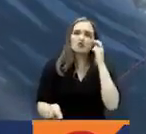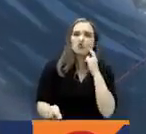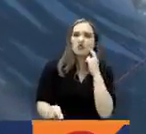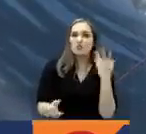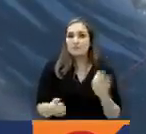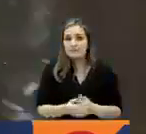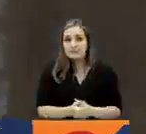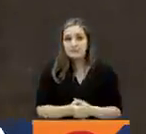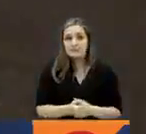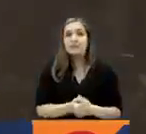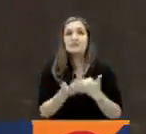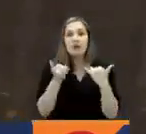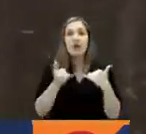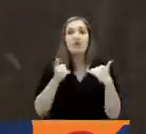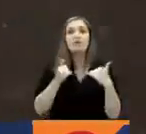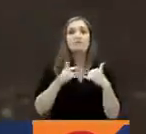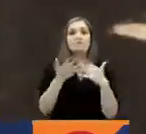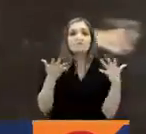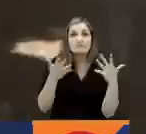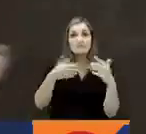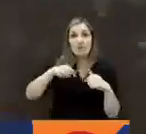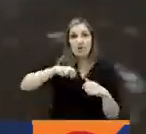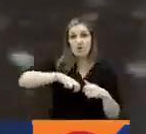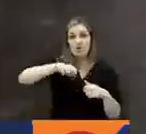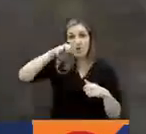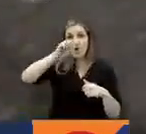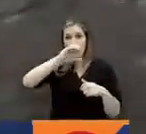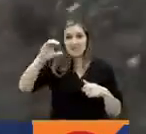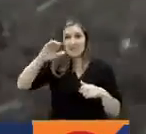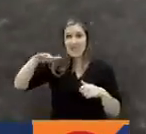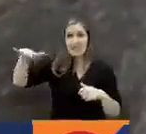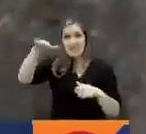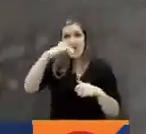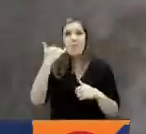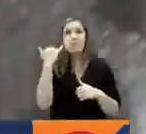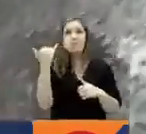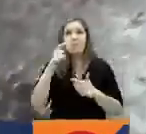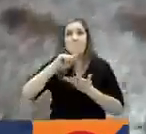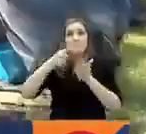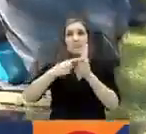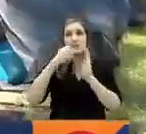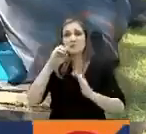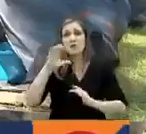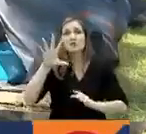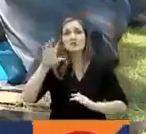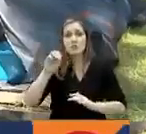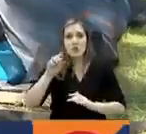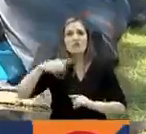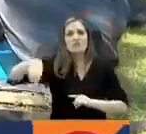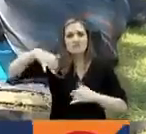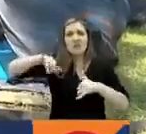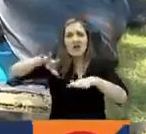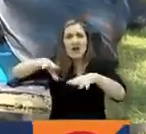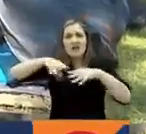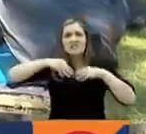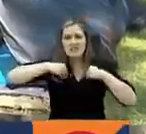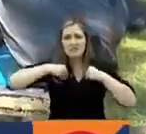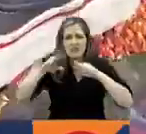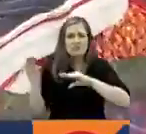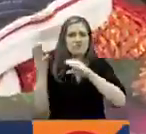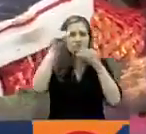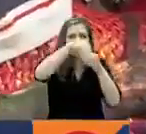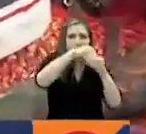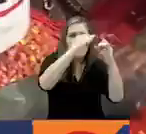zona temporal de protección de la Florida, en el noroccidente de Bogotá, 1.050 indígenas de esta comunidad han aceptado reubicación temporal